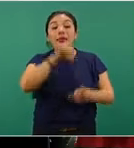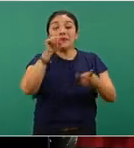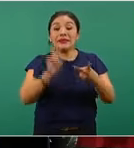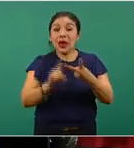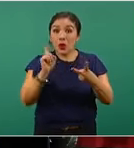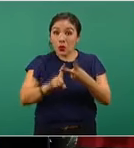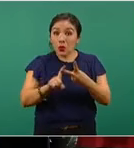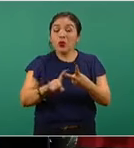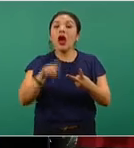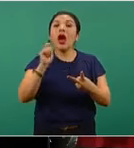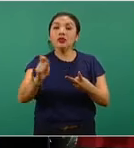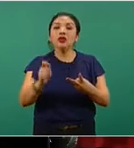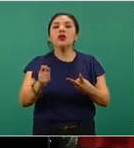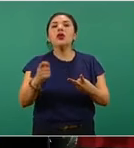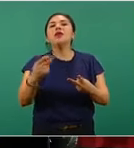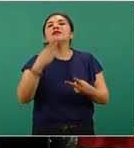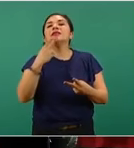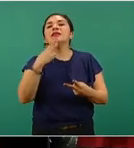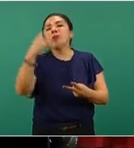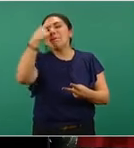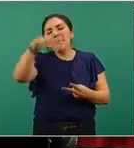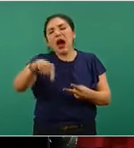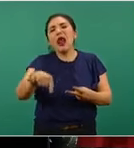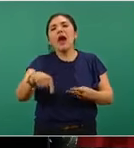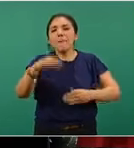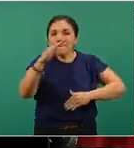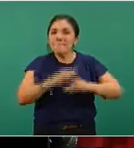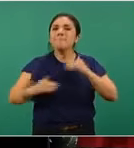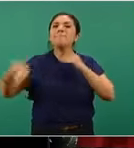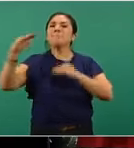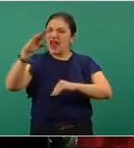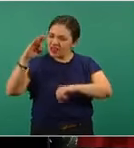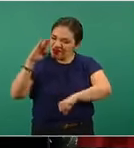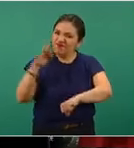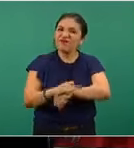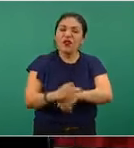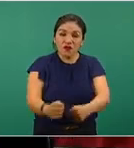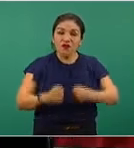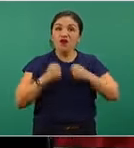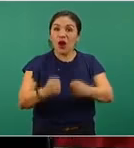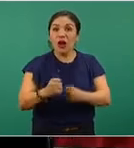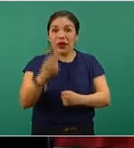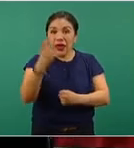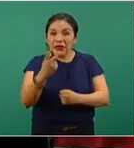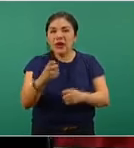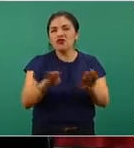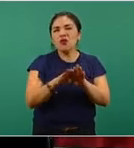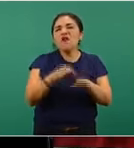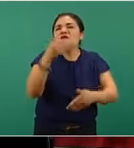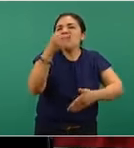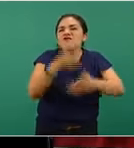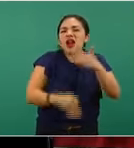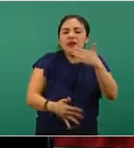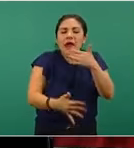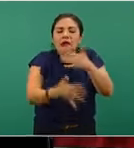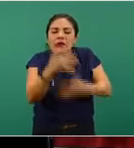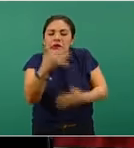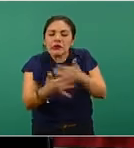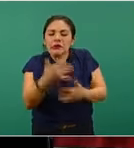segunda dosis tiene 2 propósitos fundamentales: aumentar un poco más ese 15 o